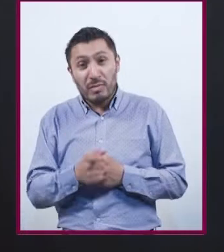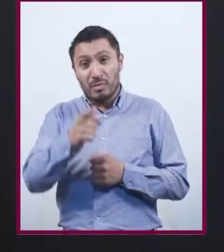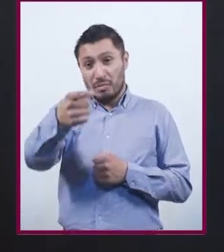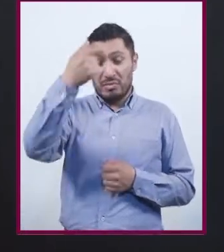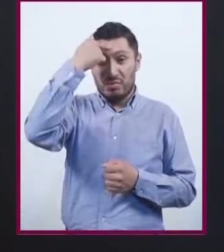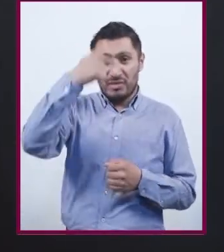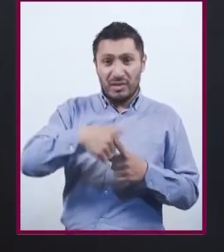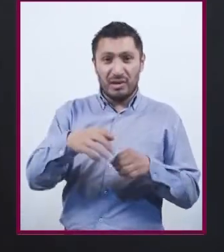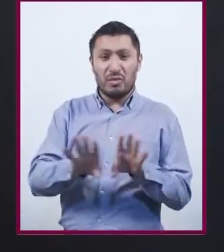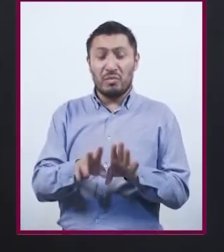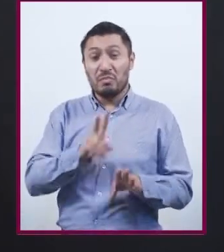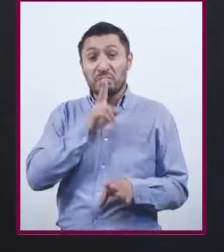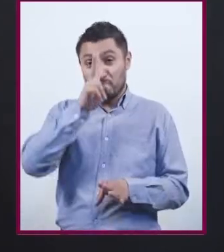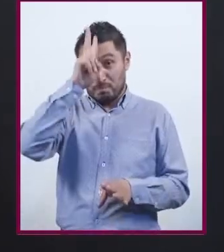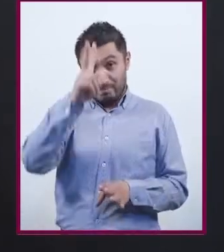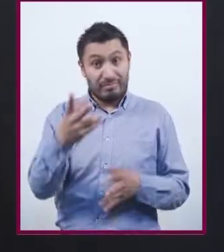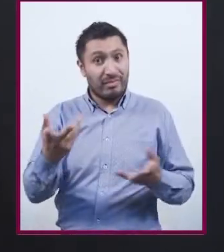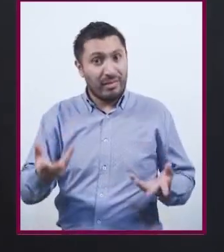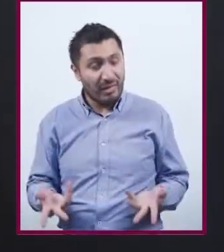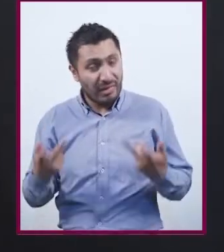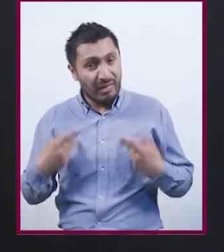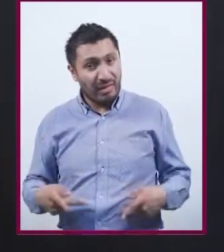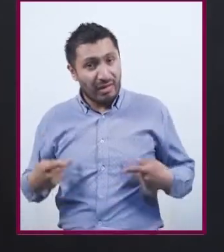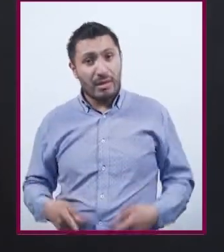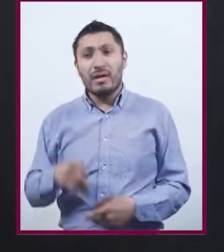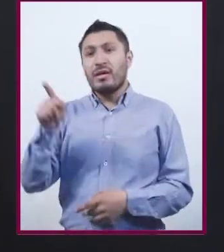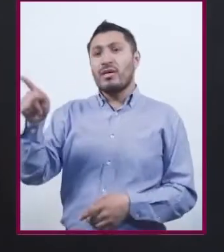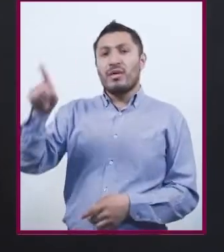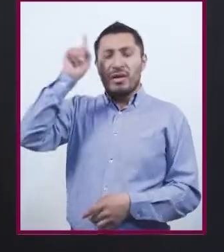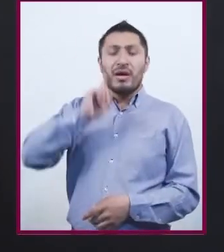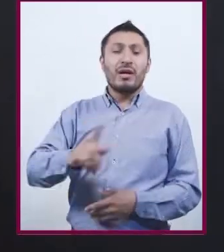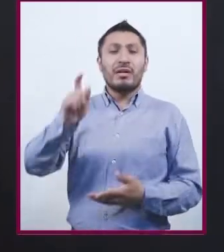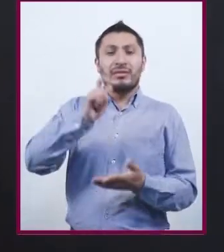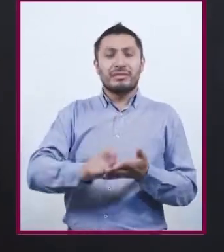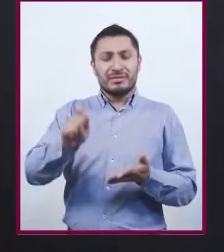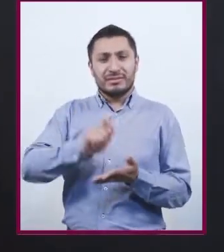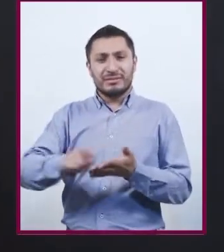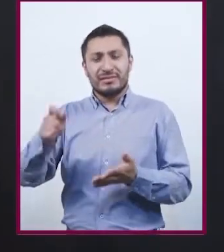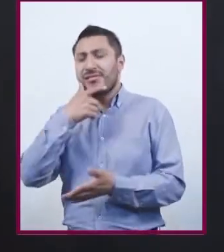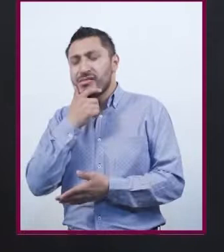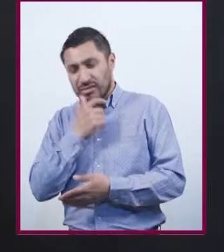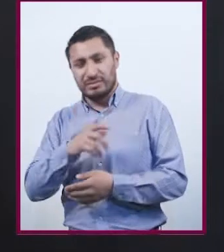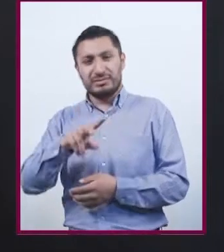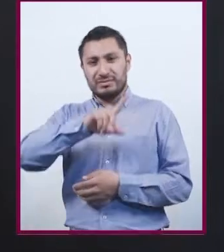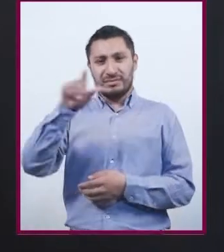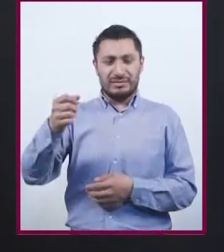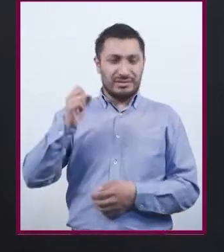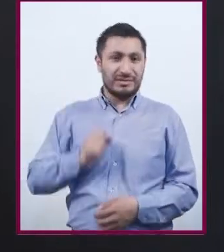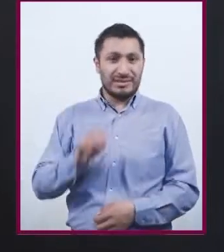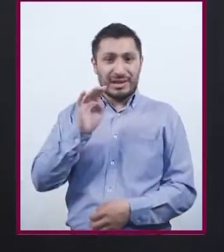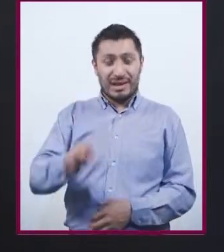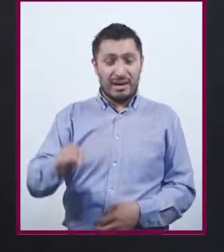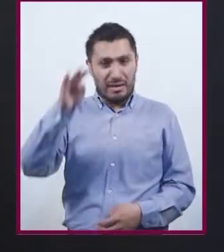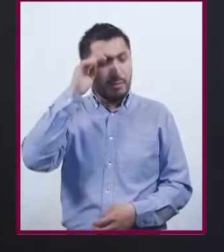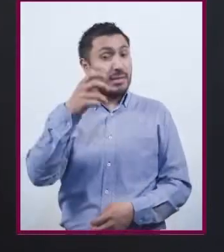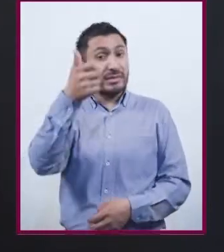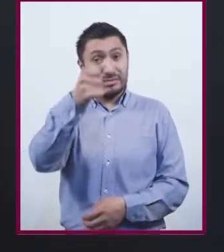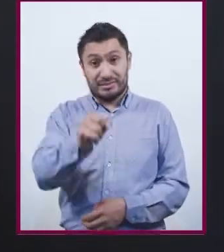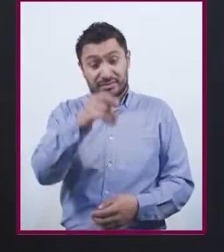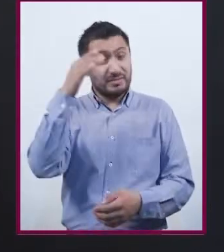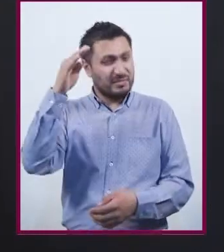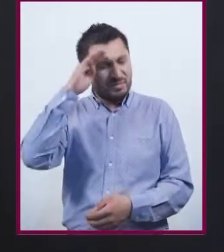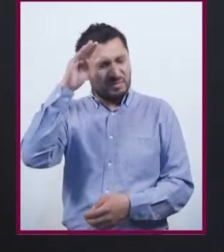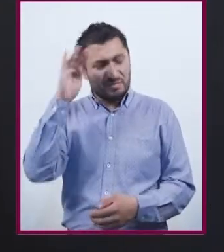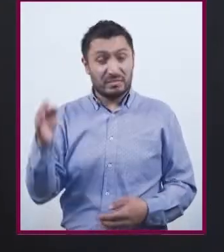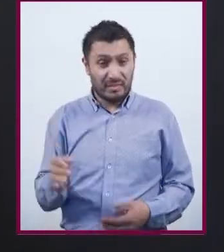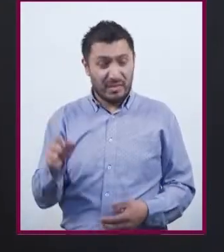sentimientos, ¿tú crees que se vengaría de su creador? Una escritora británica, ya en la segunda década del siglo XIX, se planteó